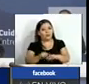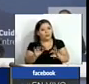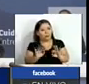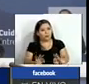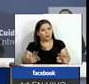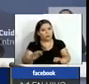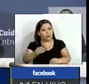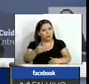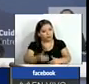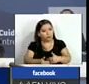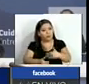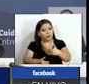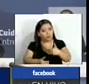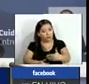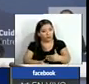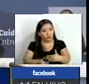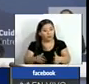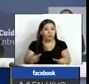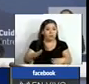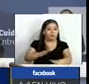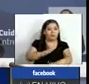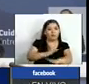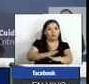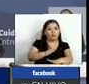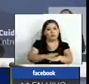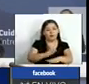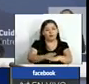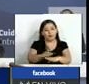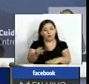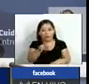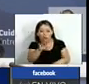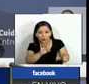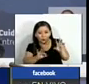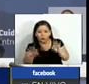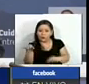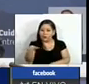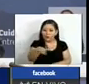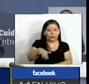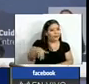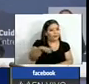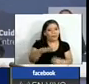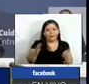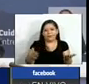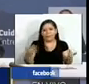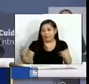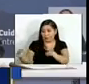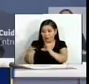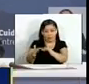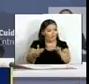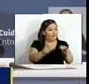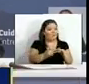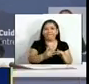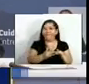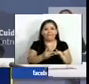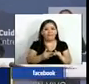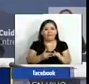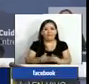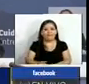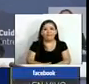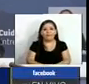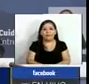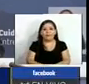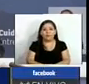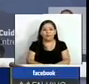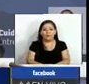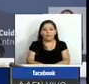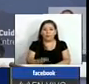leve se contrapone con algunas regiones donde no tenemos la misma situación. La